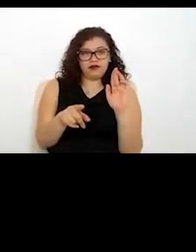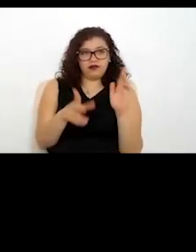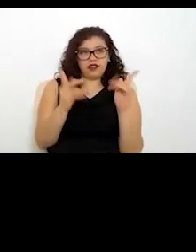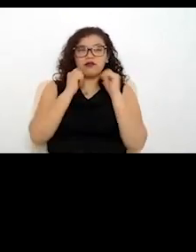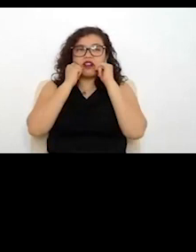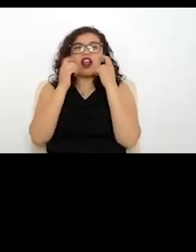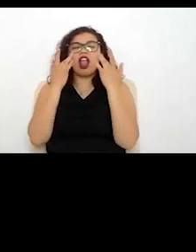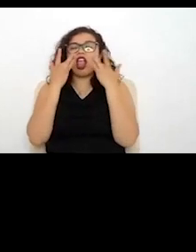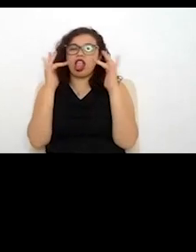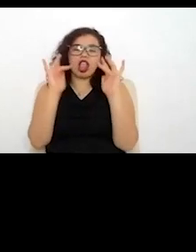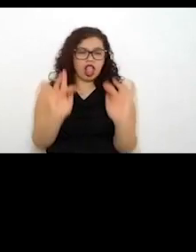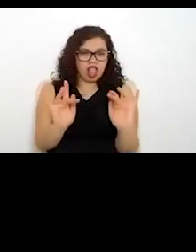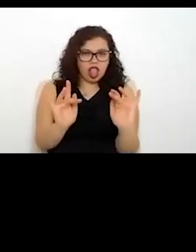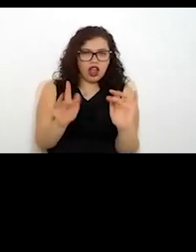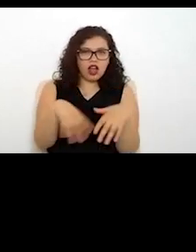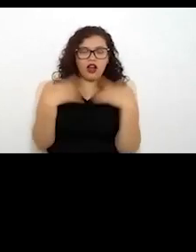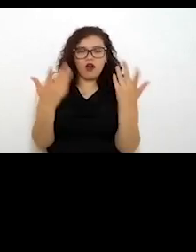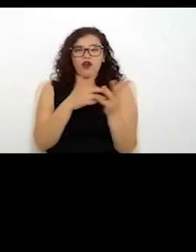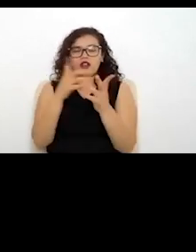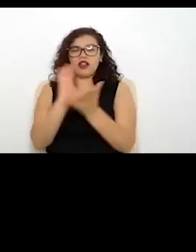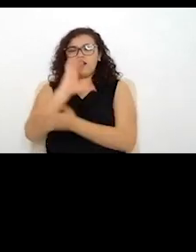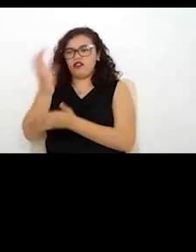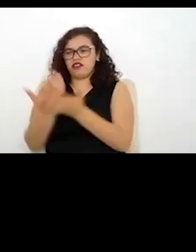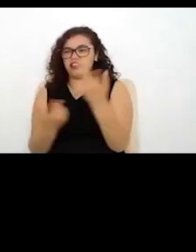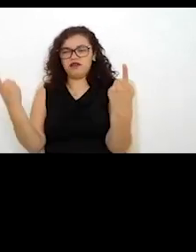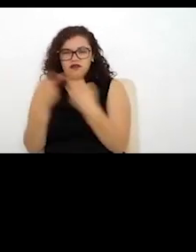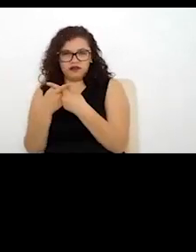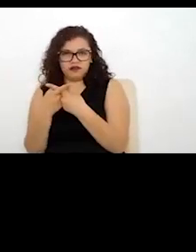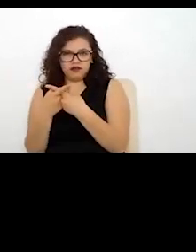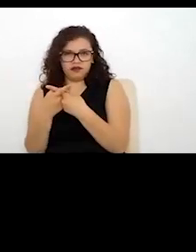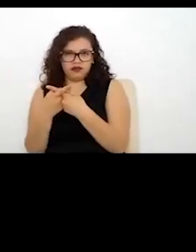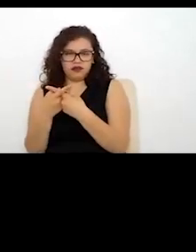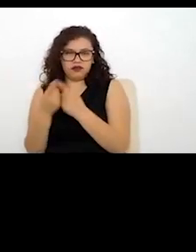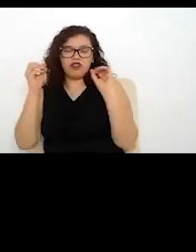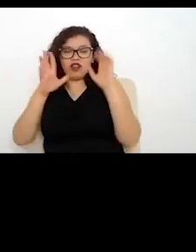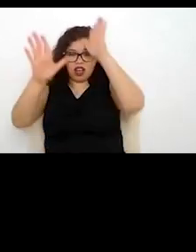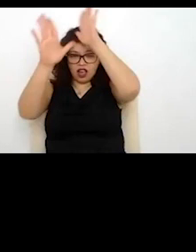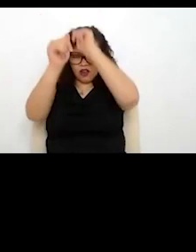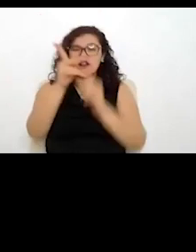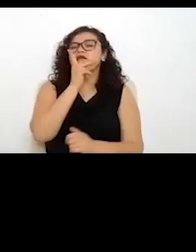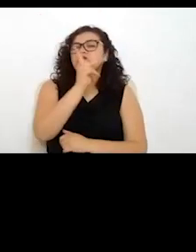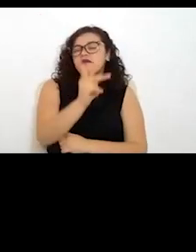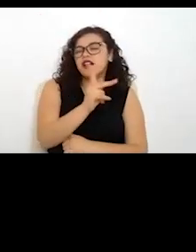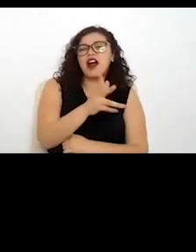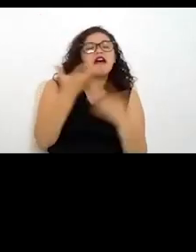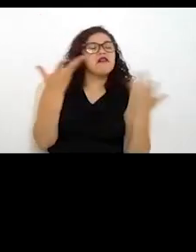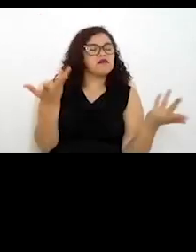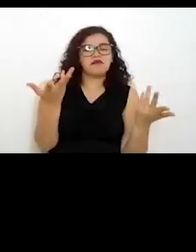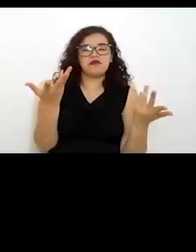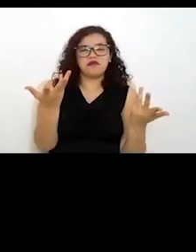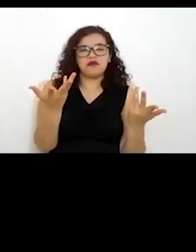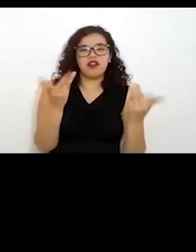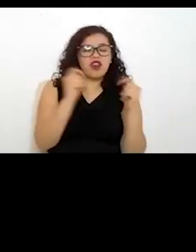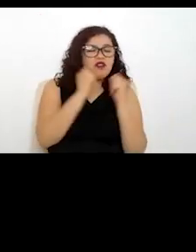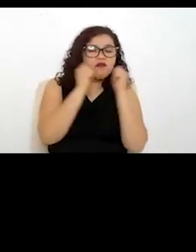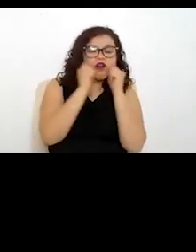renuncia, si en el contrato viene una disposición en contrario, si hay un acuerdo verbal, ninguno de estos tiene efecto cuando el